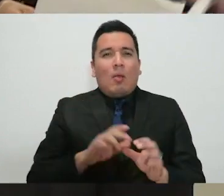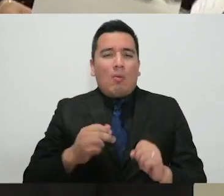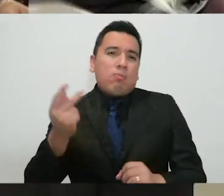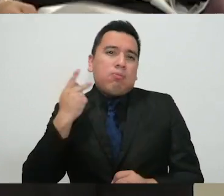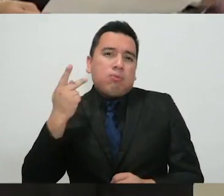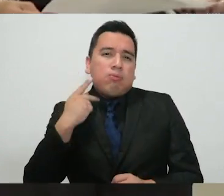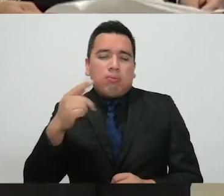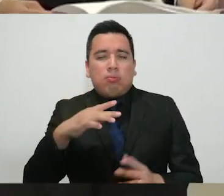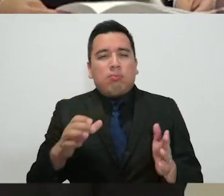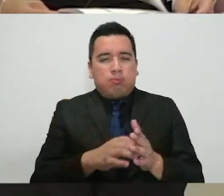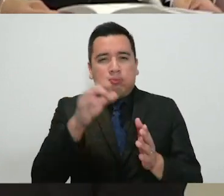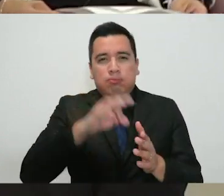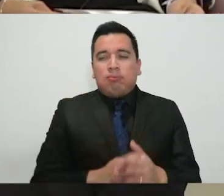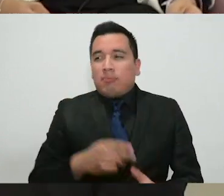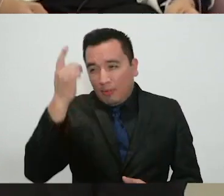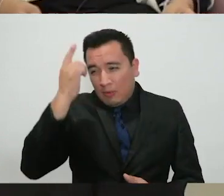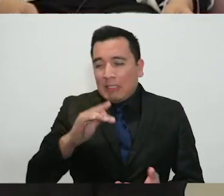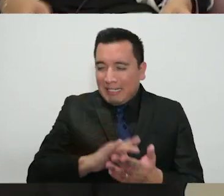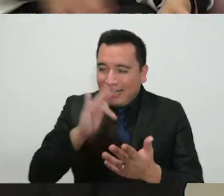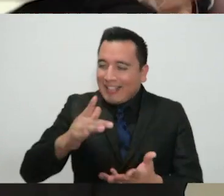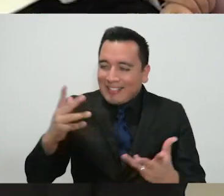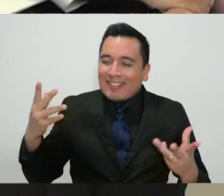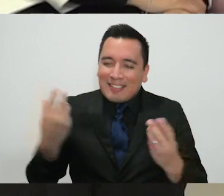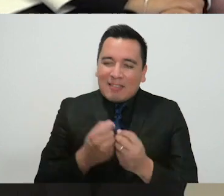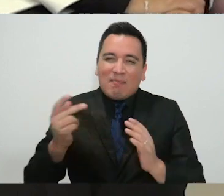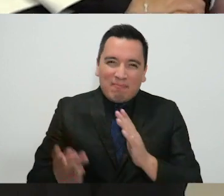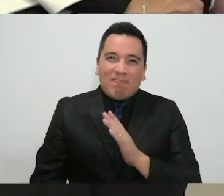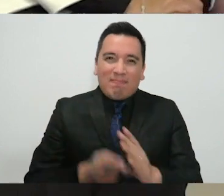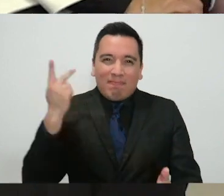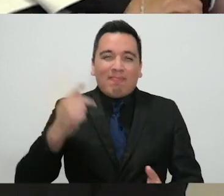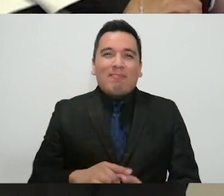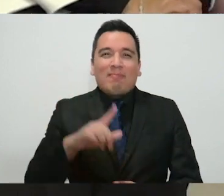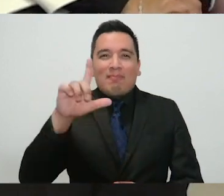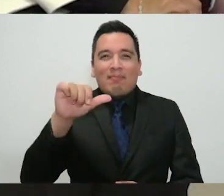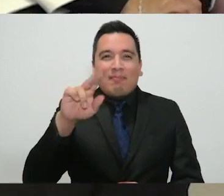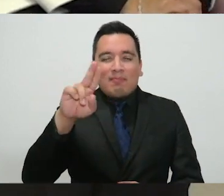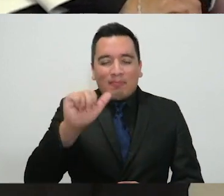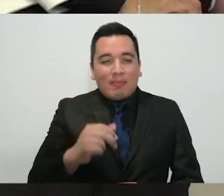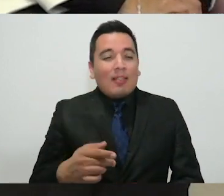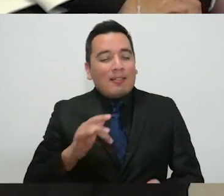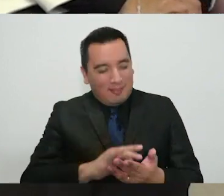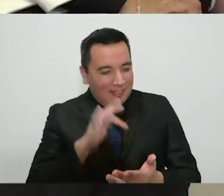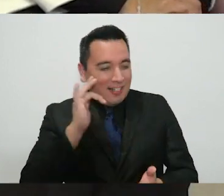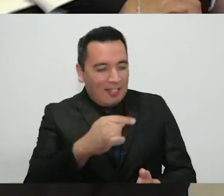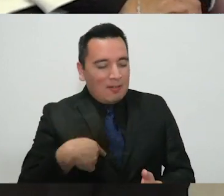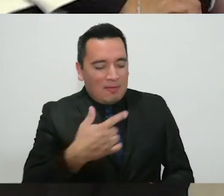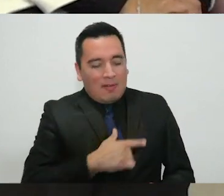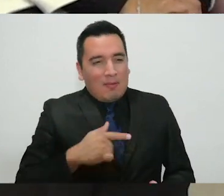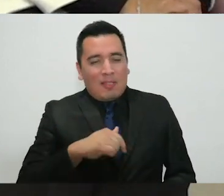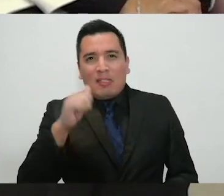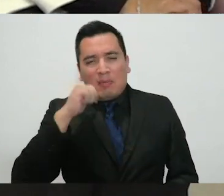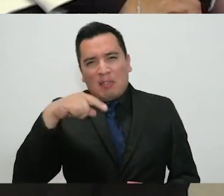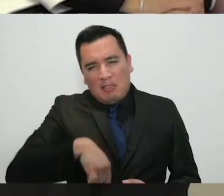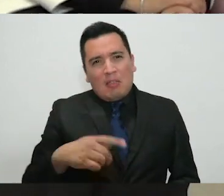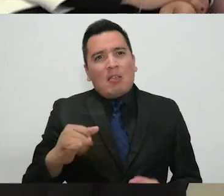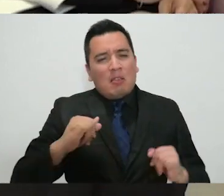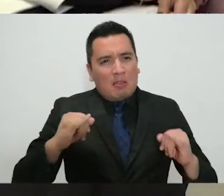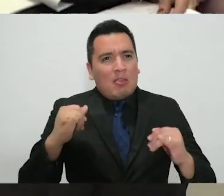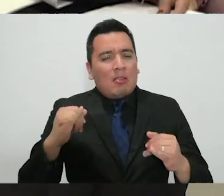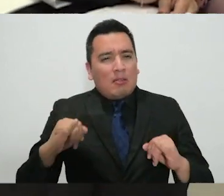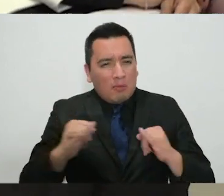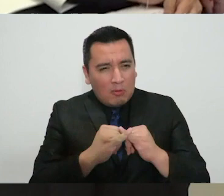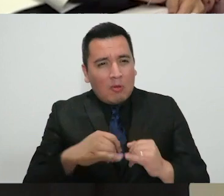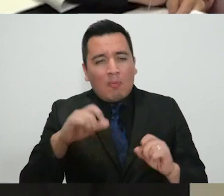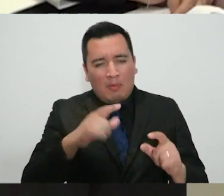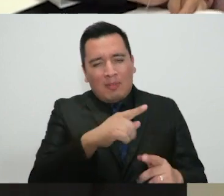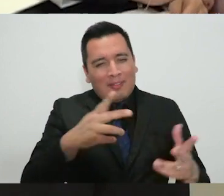y político electoral. Doctor, muchísimas gracias por estar de nueva cuenta aquí en La Urna. Gracias a ustedes. Como siempre es un placer estar en este instituto y